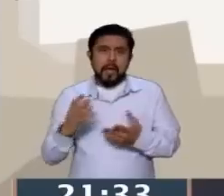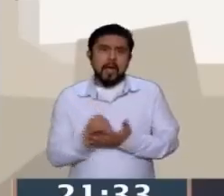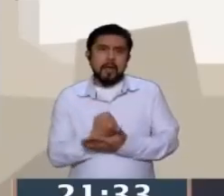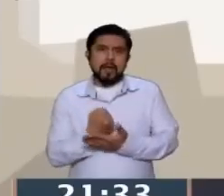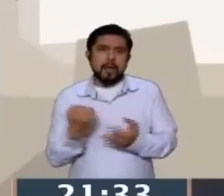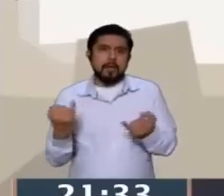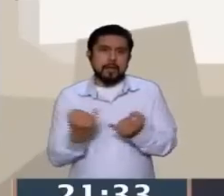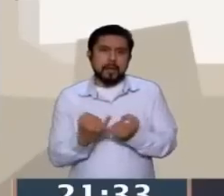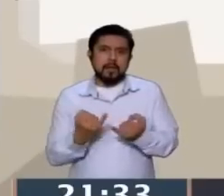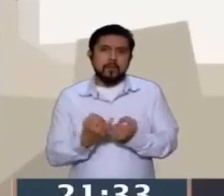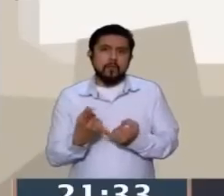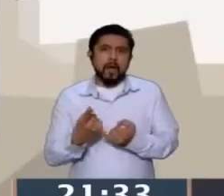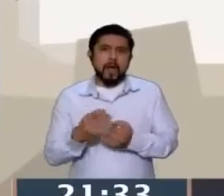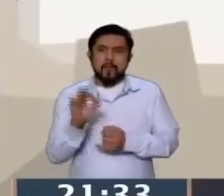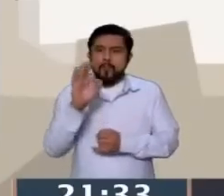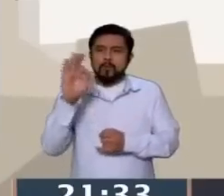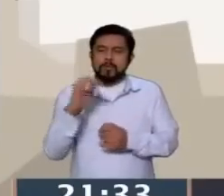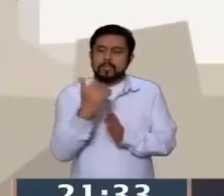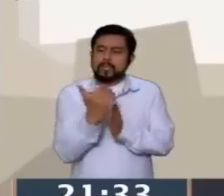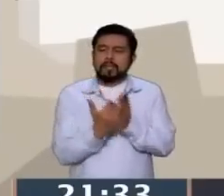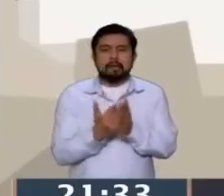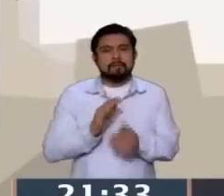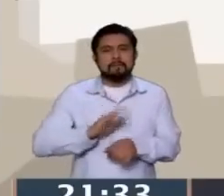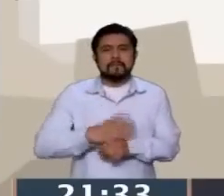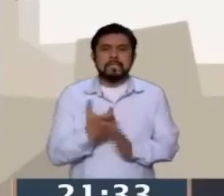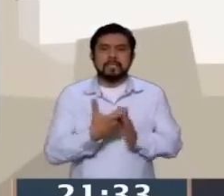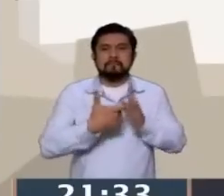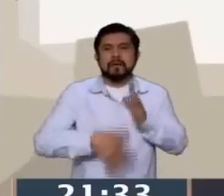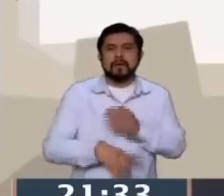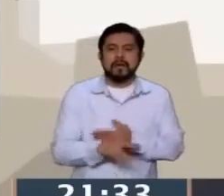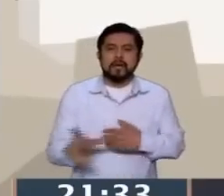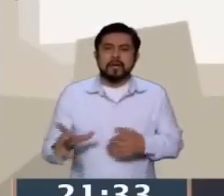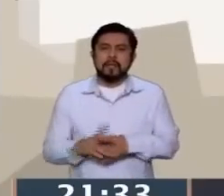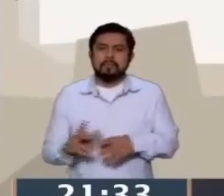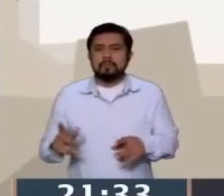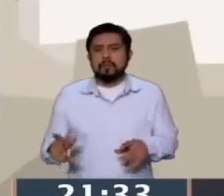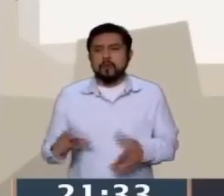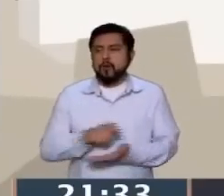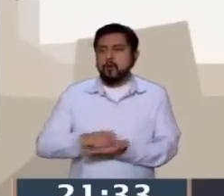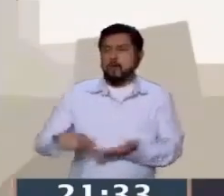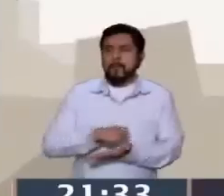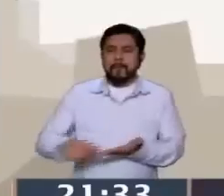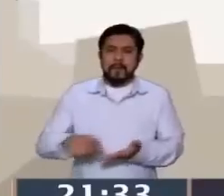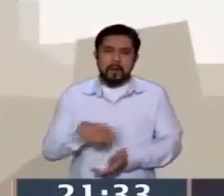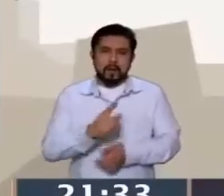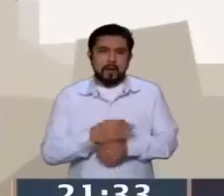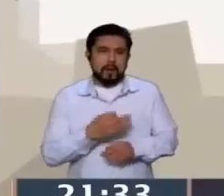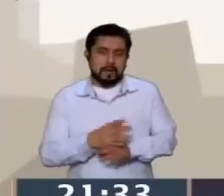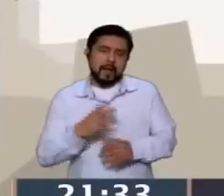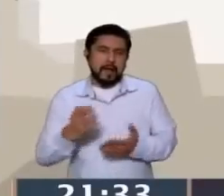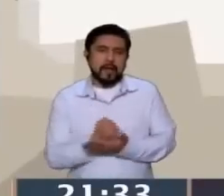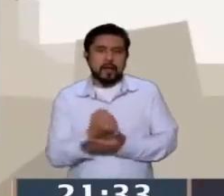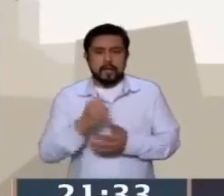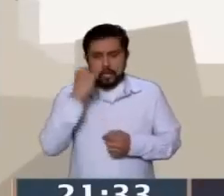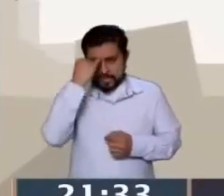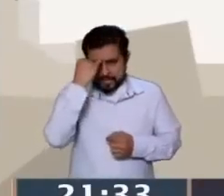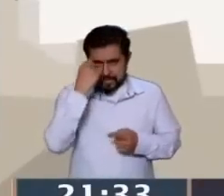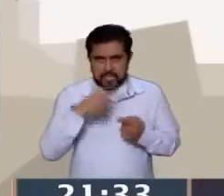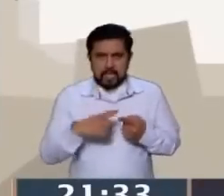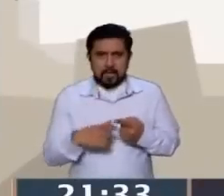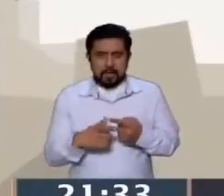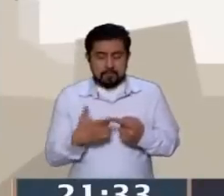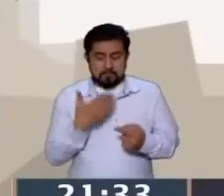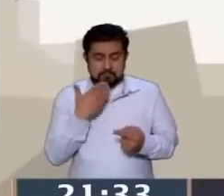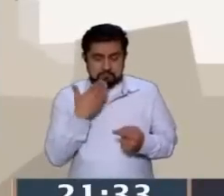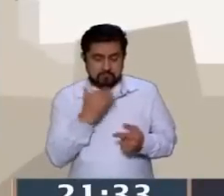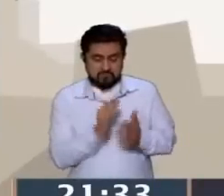con descuentazos enormes lo que ha venido a garantizar su consolidación como potencias emergentes en el caso de la India y potencia